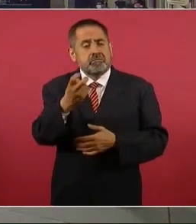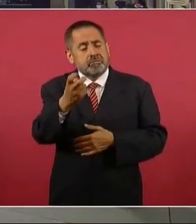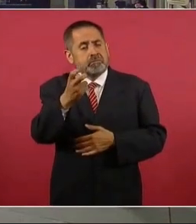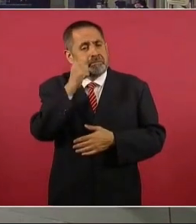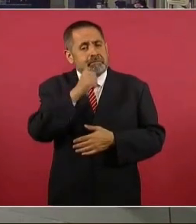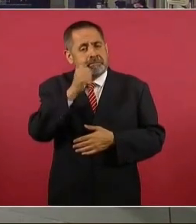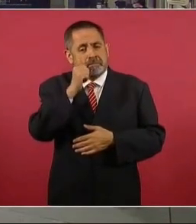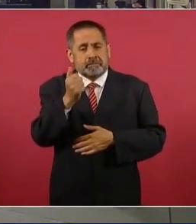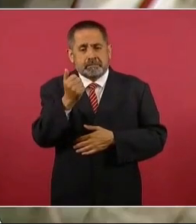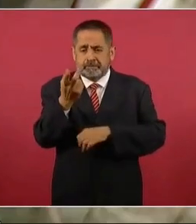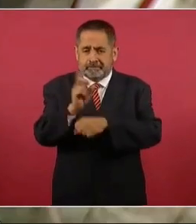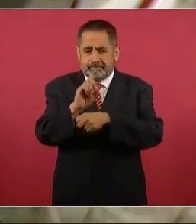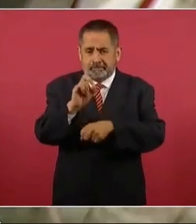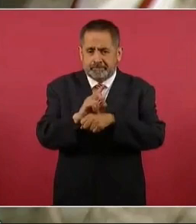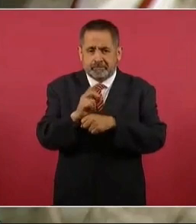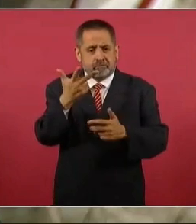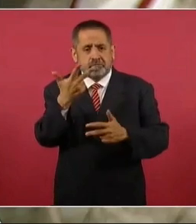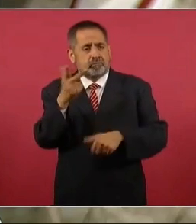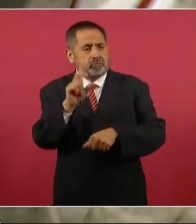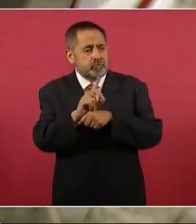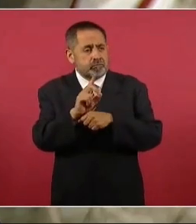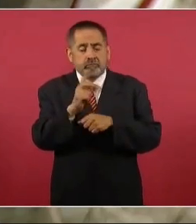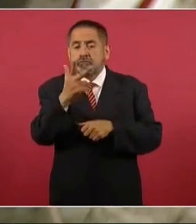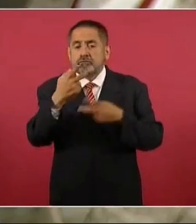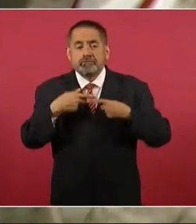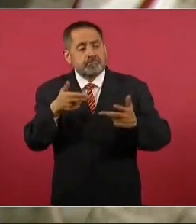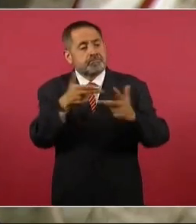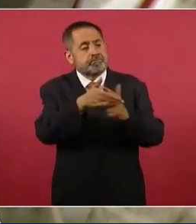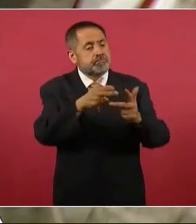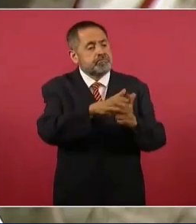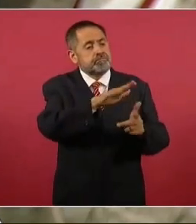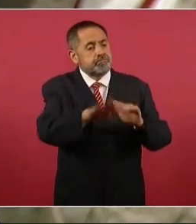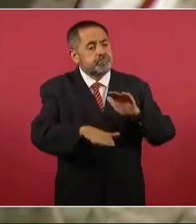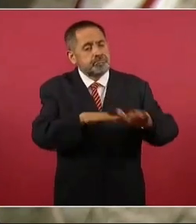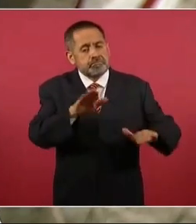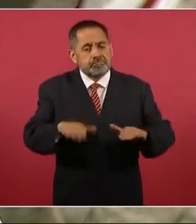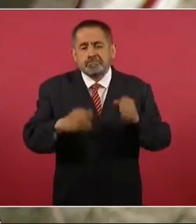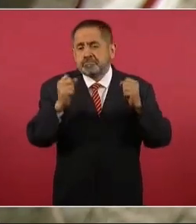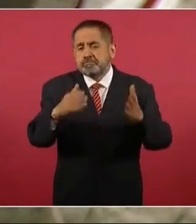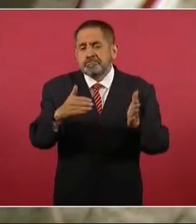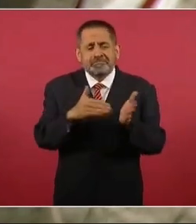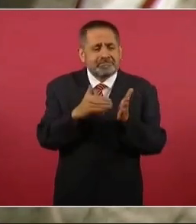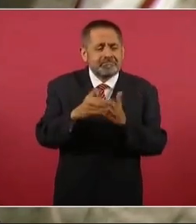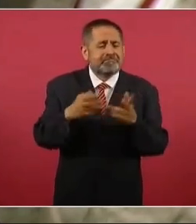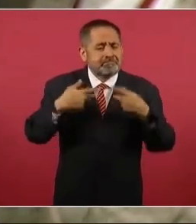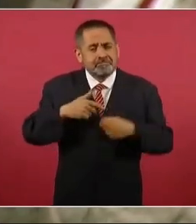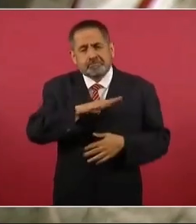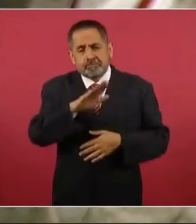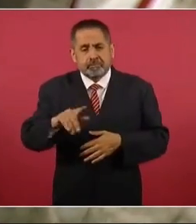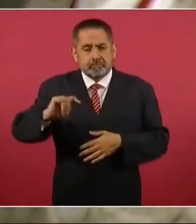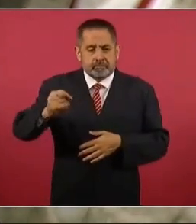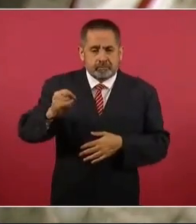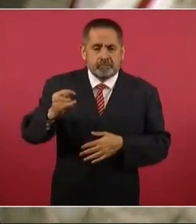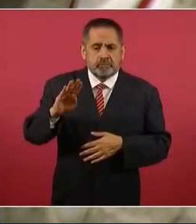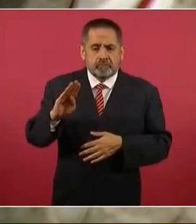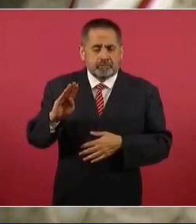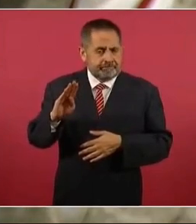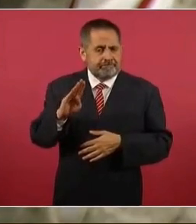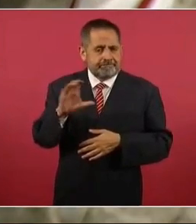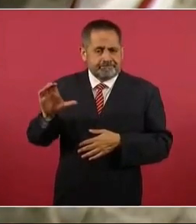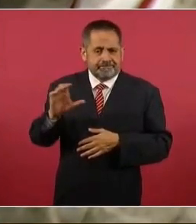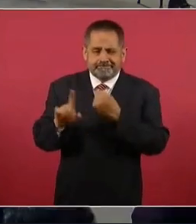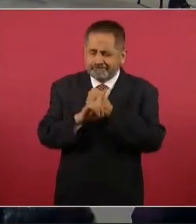ejecuciones diarias en algunos casos, por eso tenemos miles de muertes en cada año, por eso Tijuana, Baja California, tiene